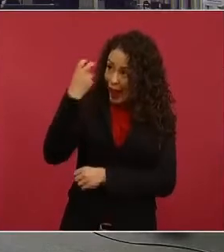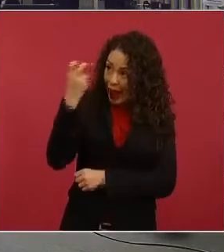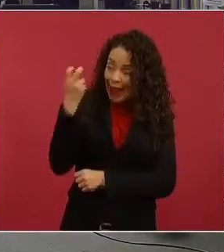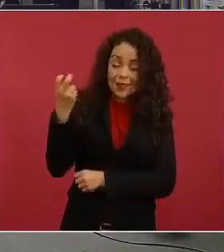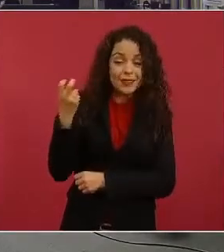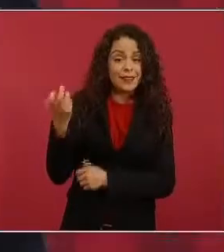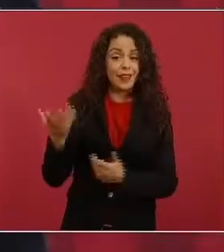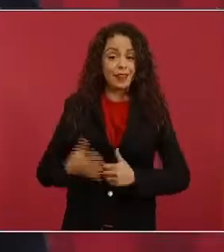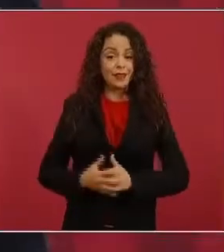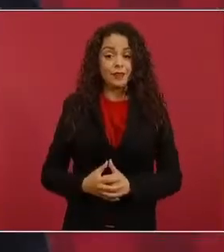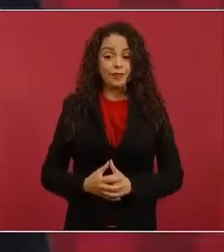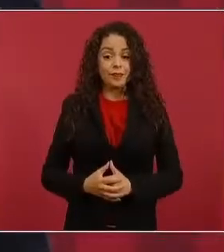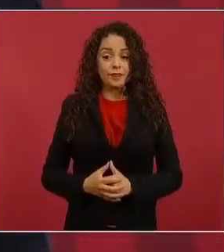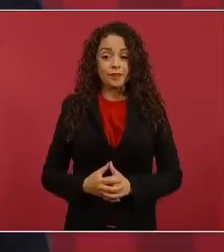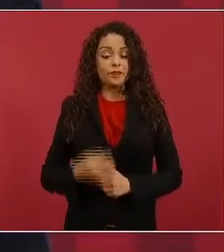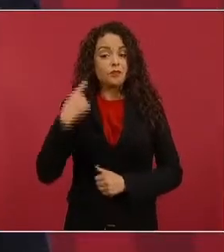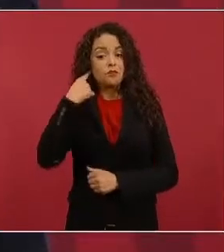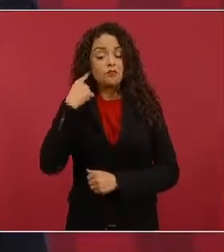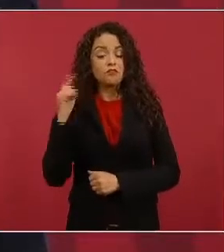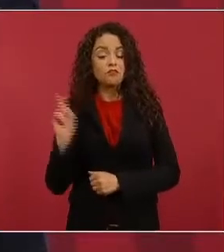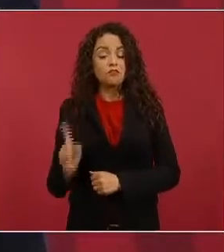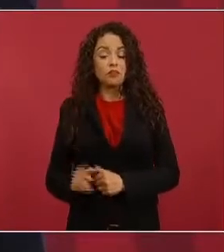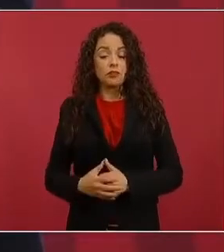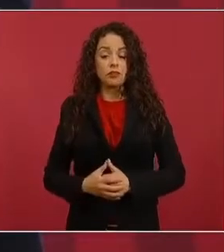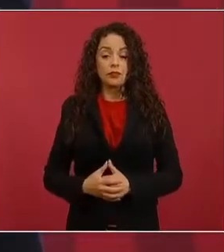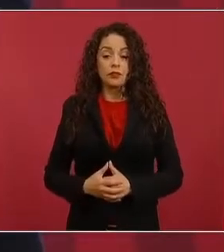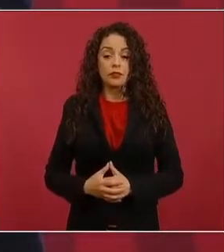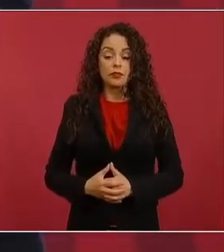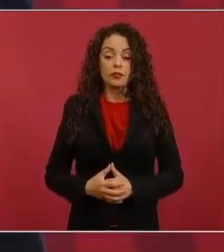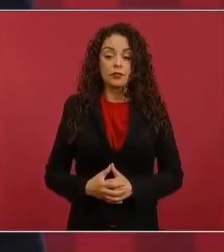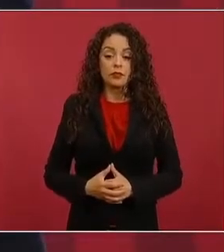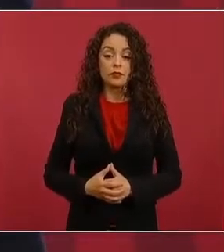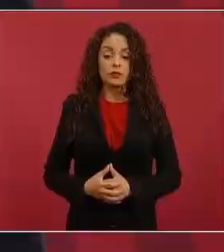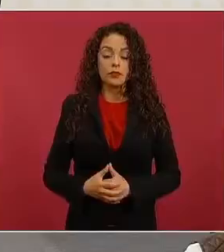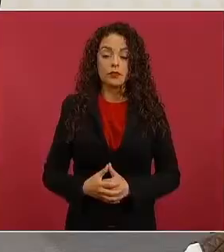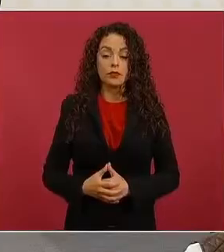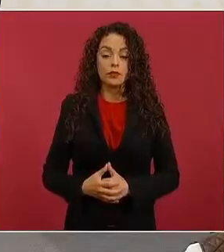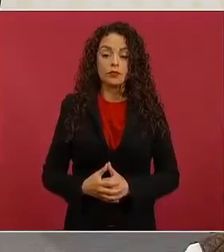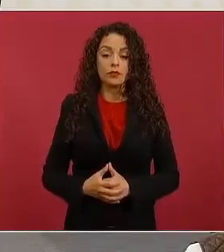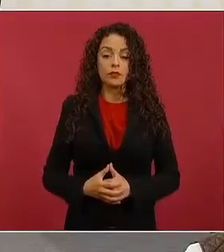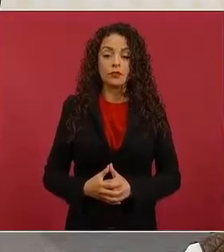Pues no hubo realmente